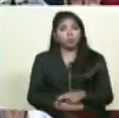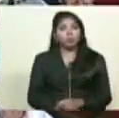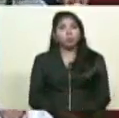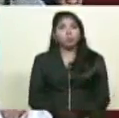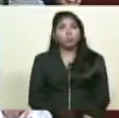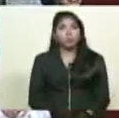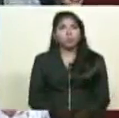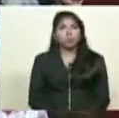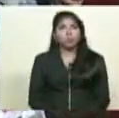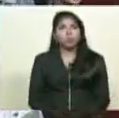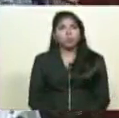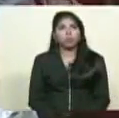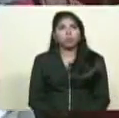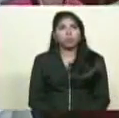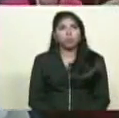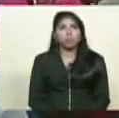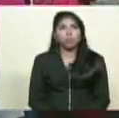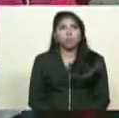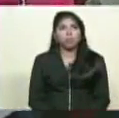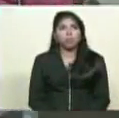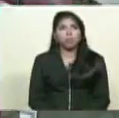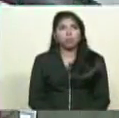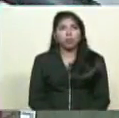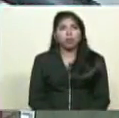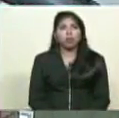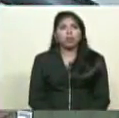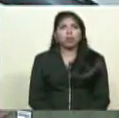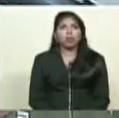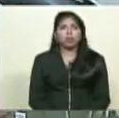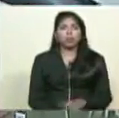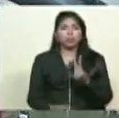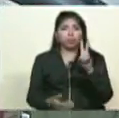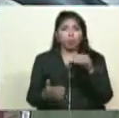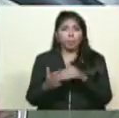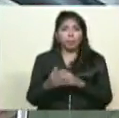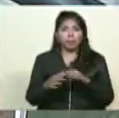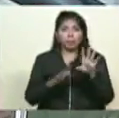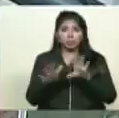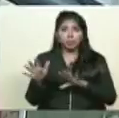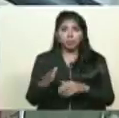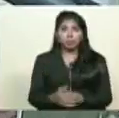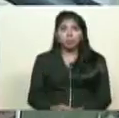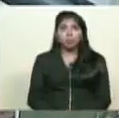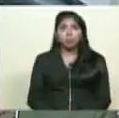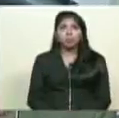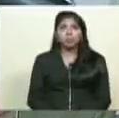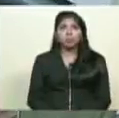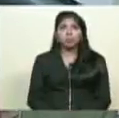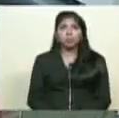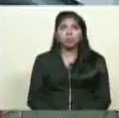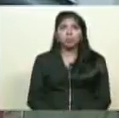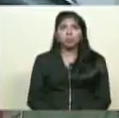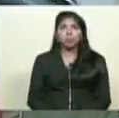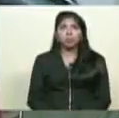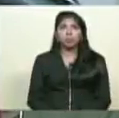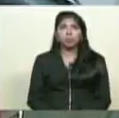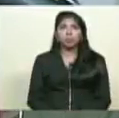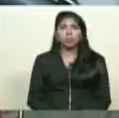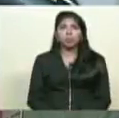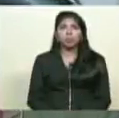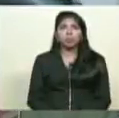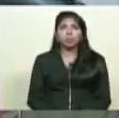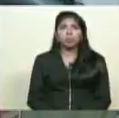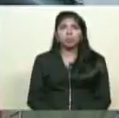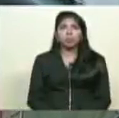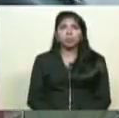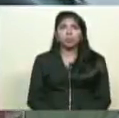que la derrota táctica de diciembre del 2015 en las elecciones parlamentarias intensificó la guerra económica desatada contra